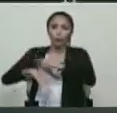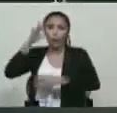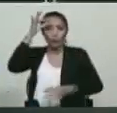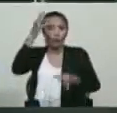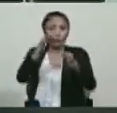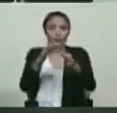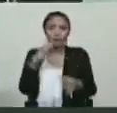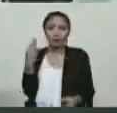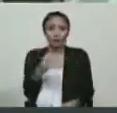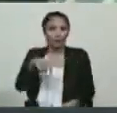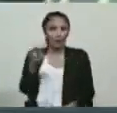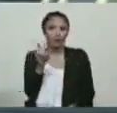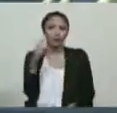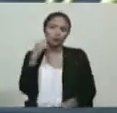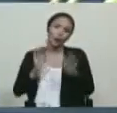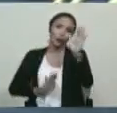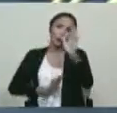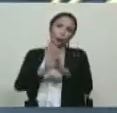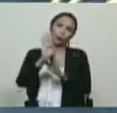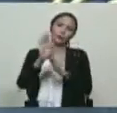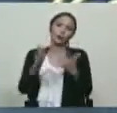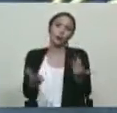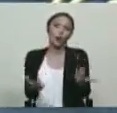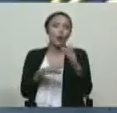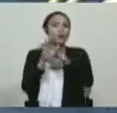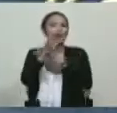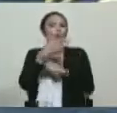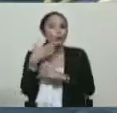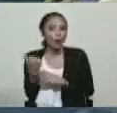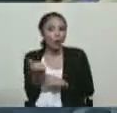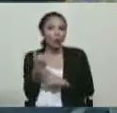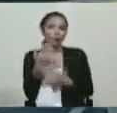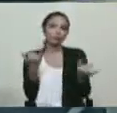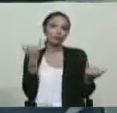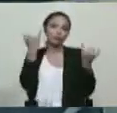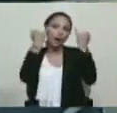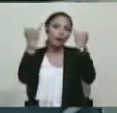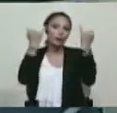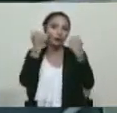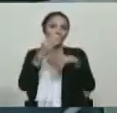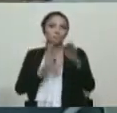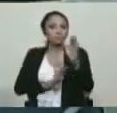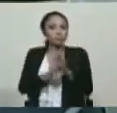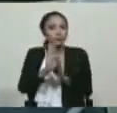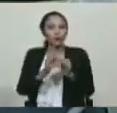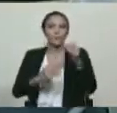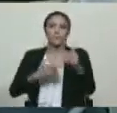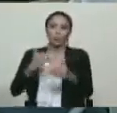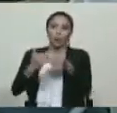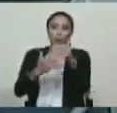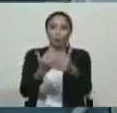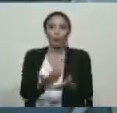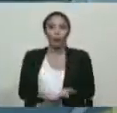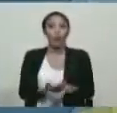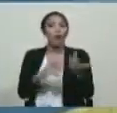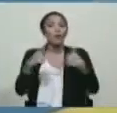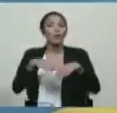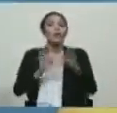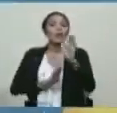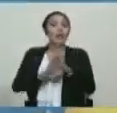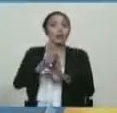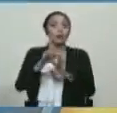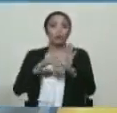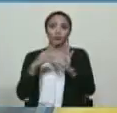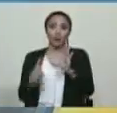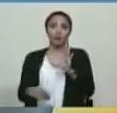saben que Venezuela tiene garantizado un futuro de inmensas potencialidades, de garantía del derecho al desarrollo de